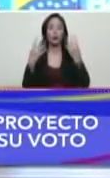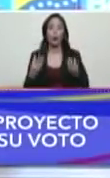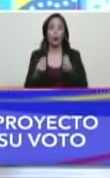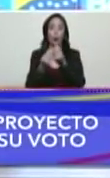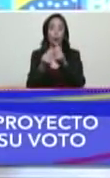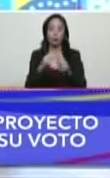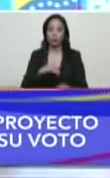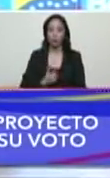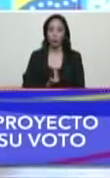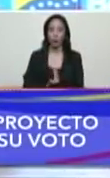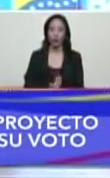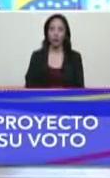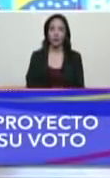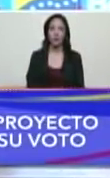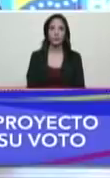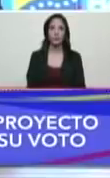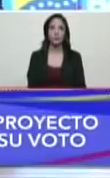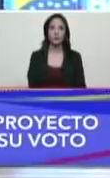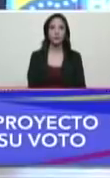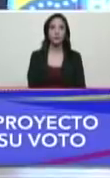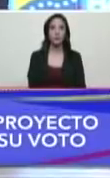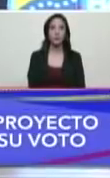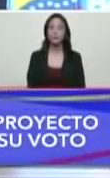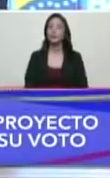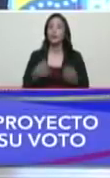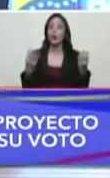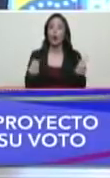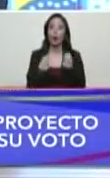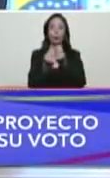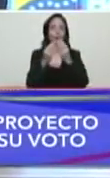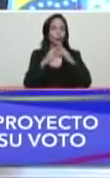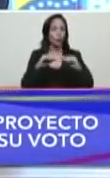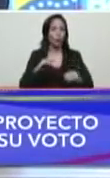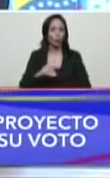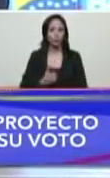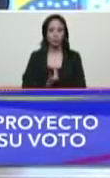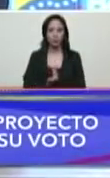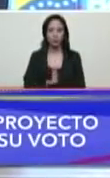es posible. Juntos todo es posible.